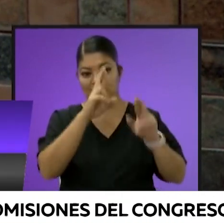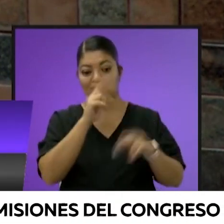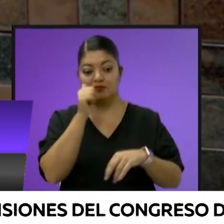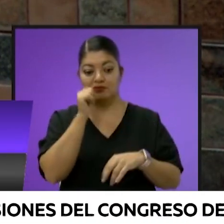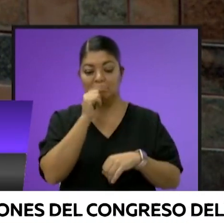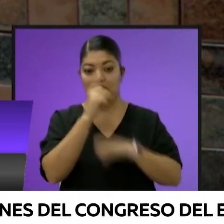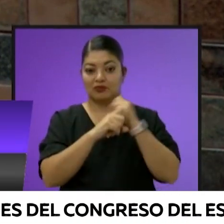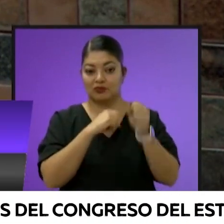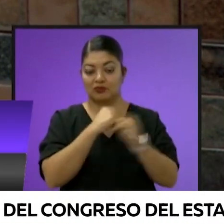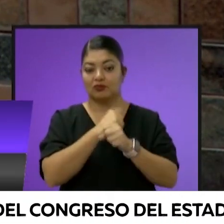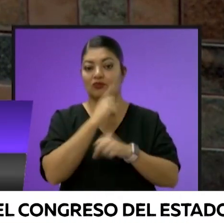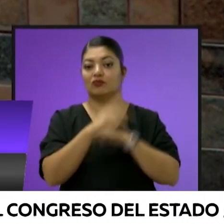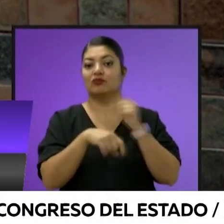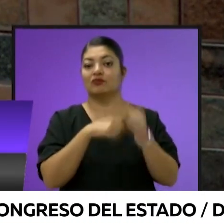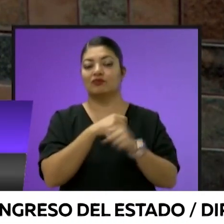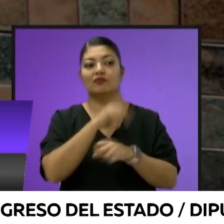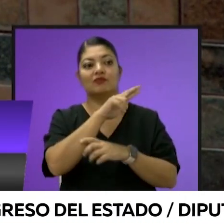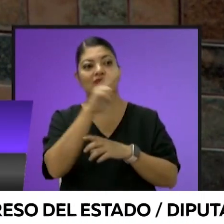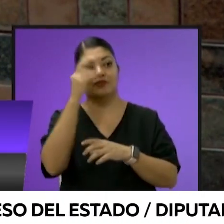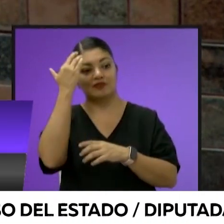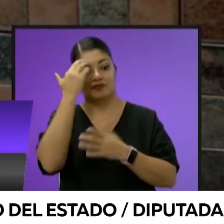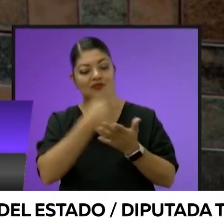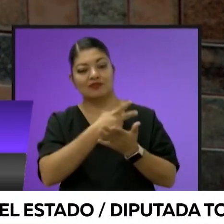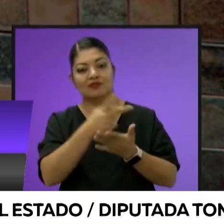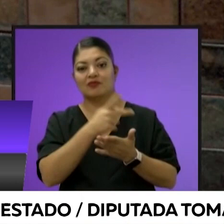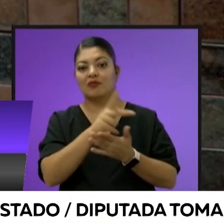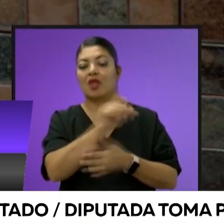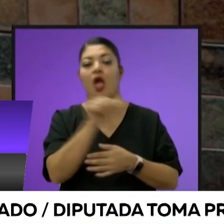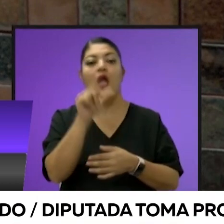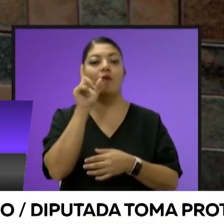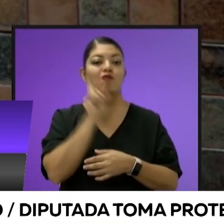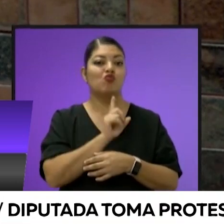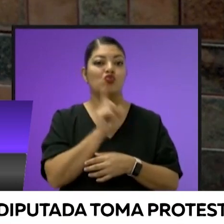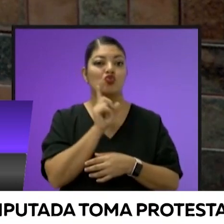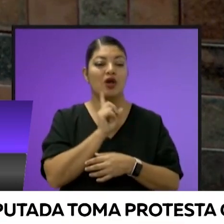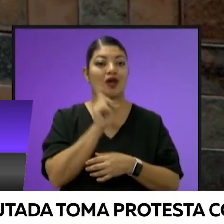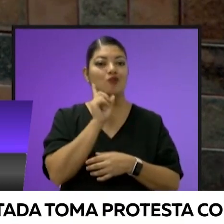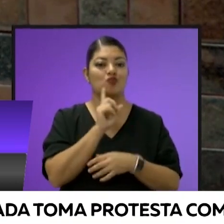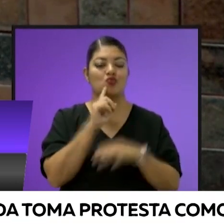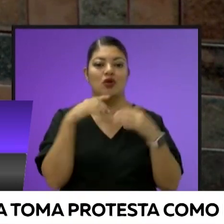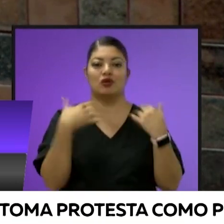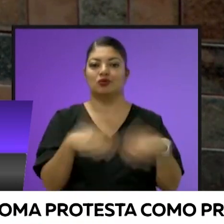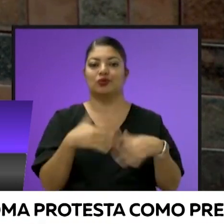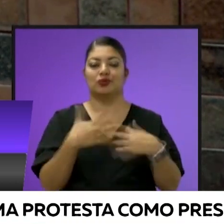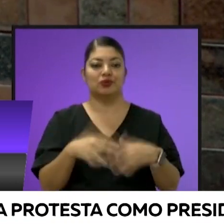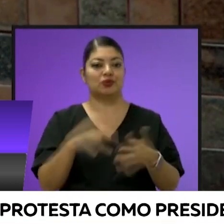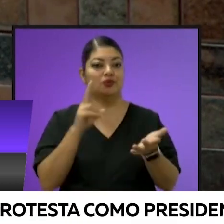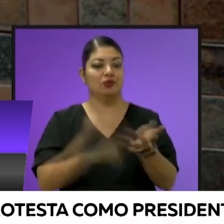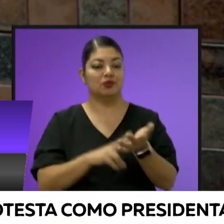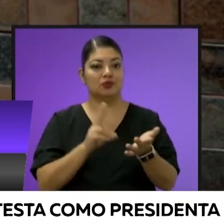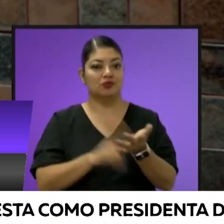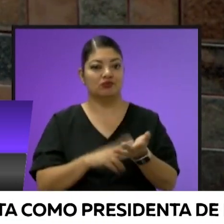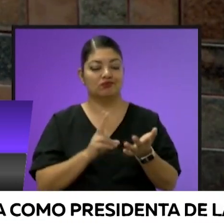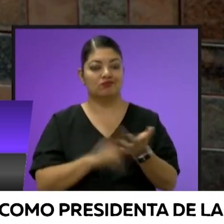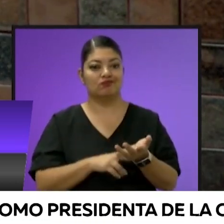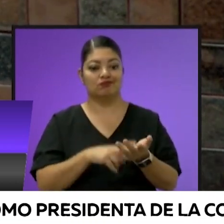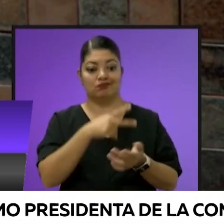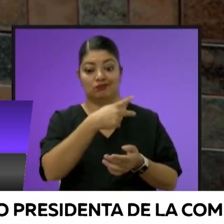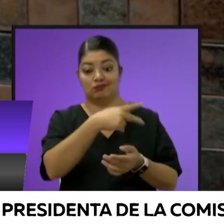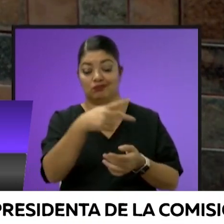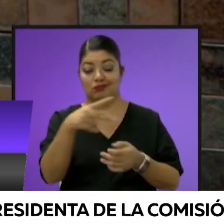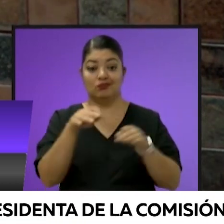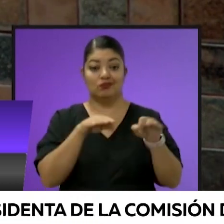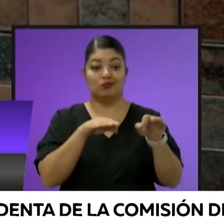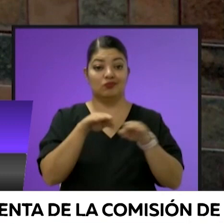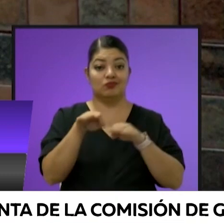año reconocimientos a mujeres valiosas que su trabajo